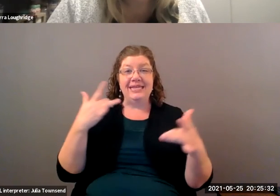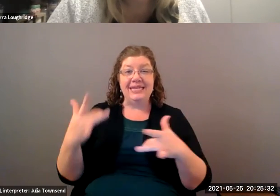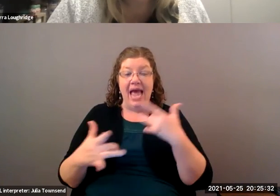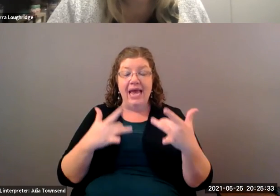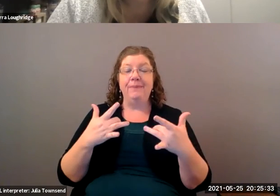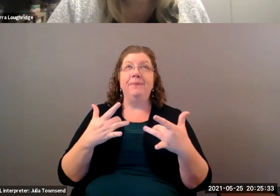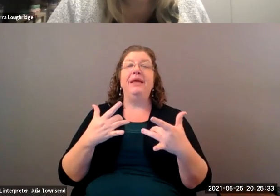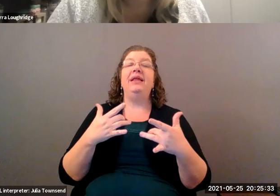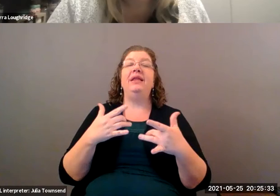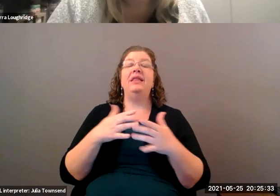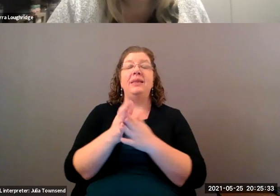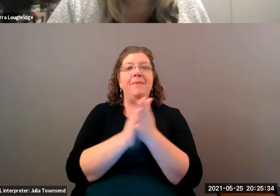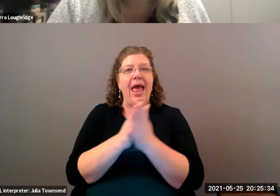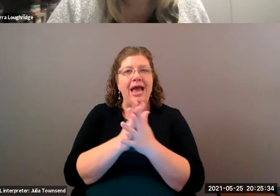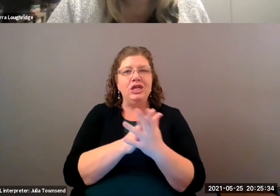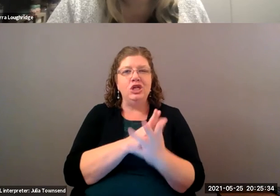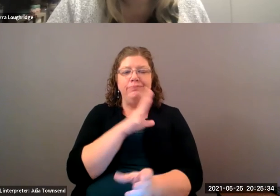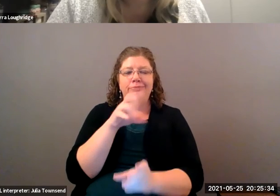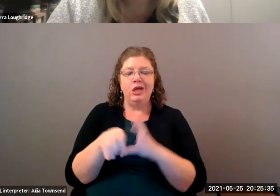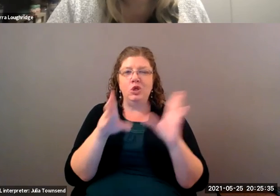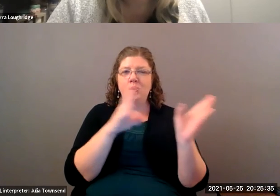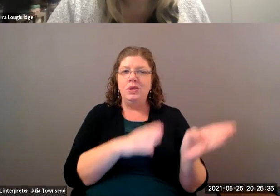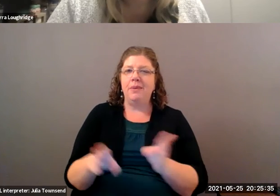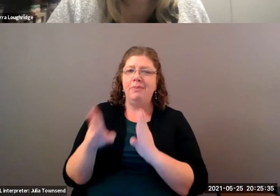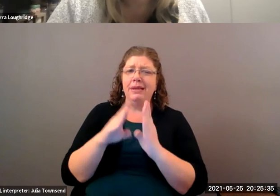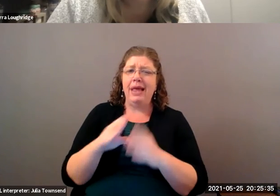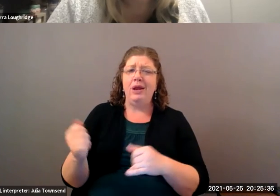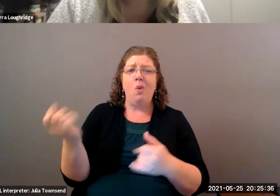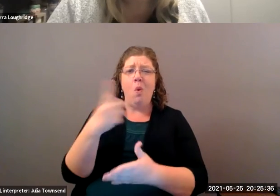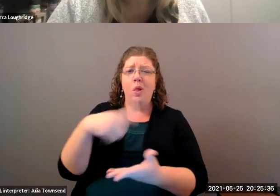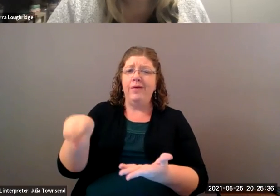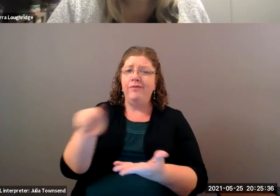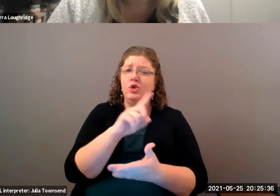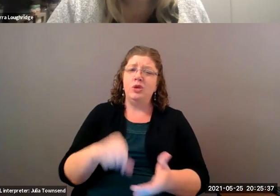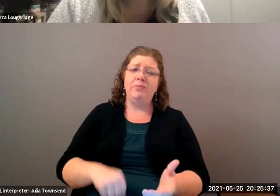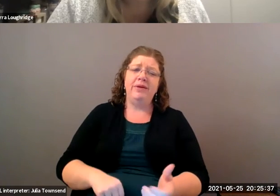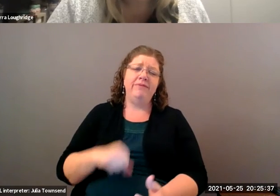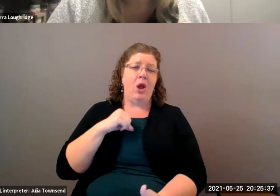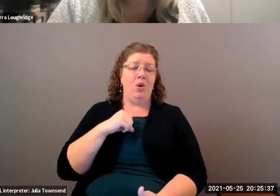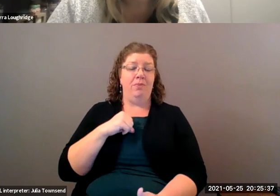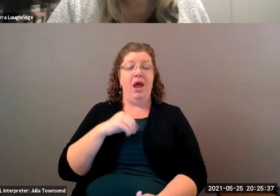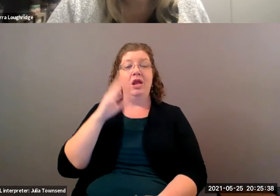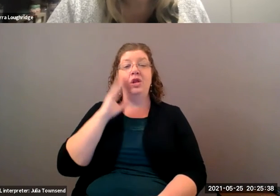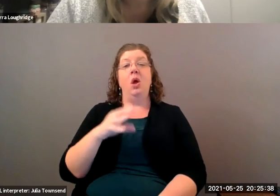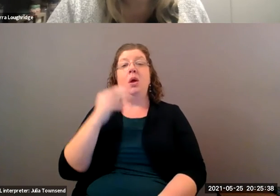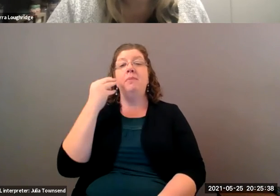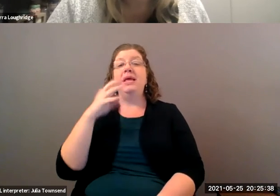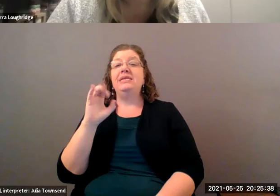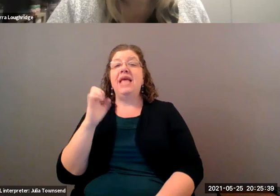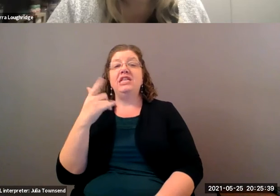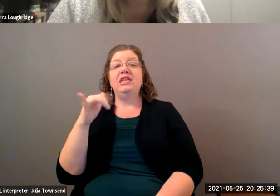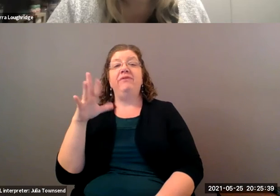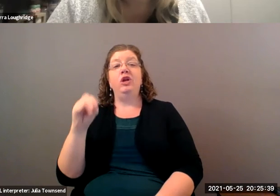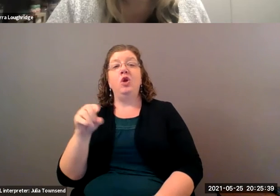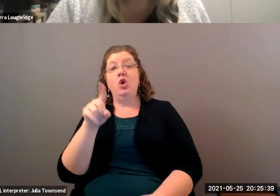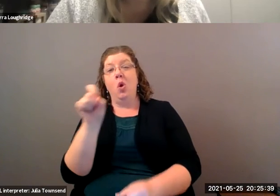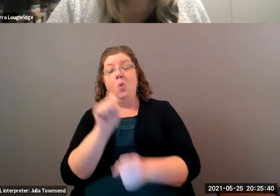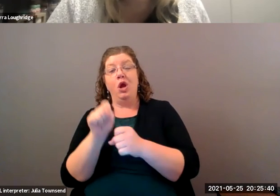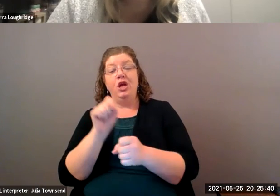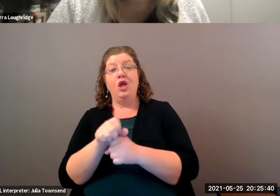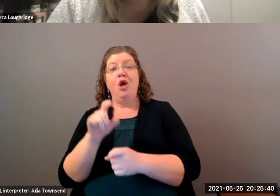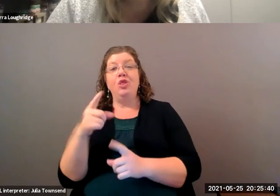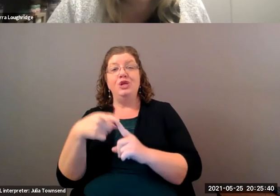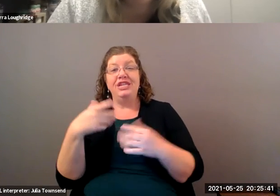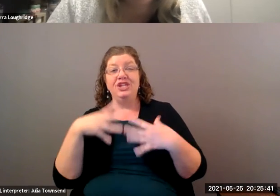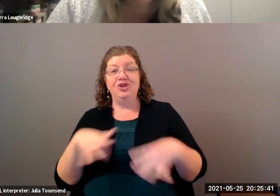Sí, claro que sí. La emoción, toda la pasión que han invertido en esto, en este plan. Y yo sé que la señora Escobedo